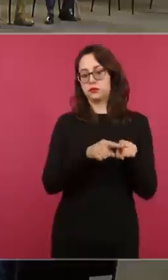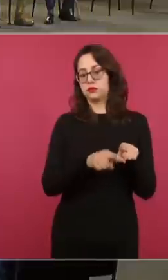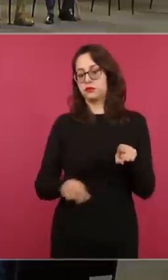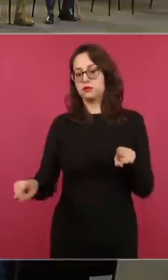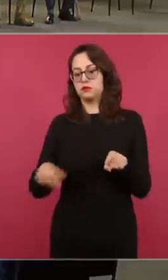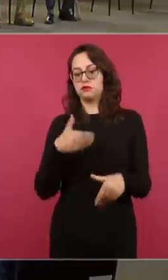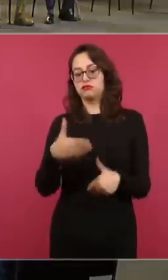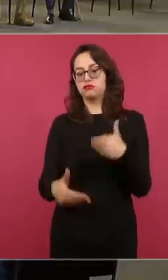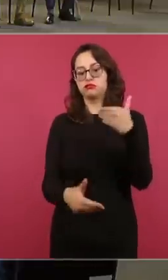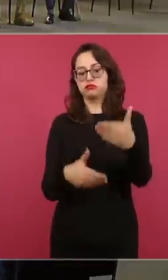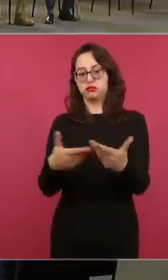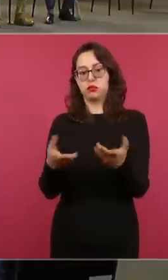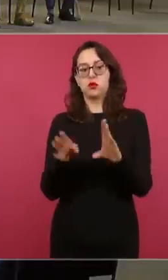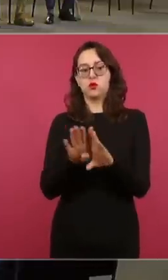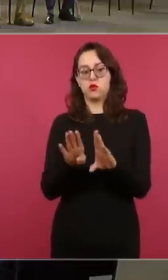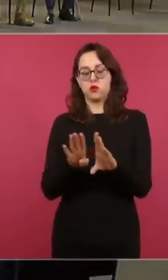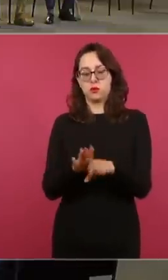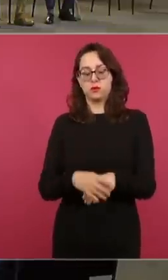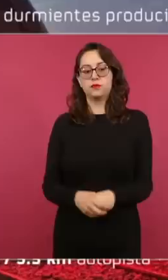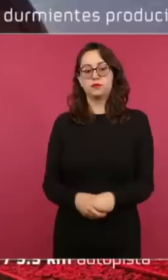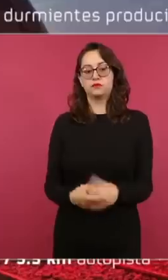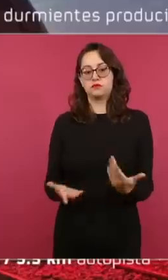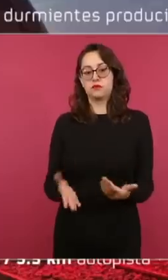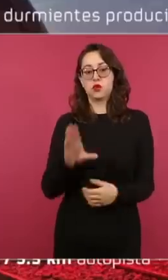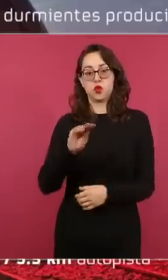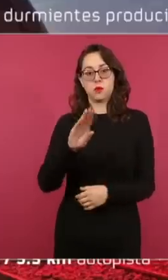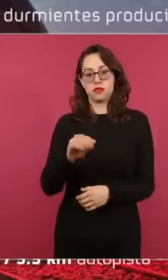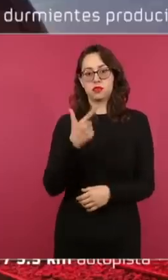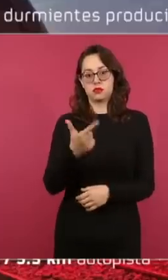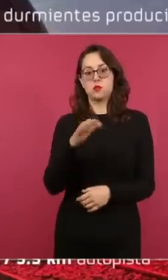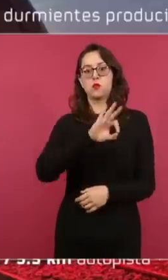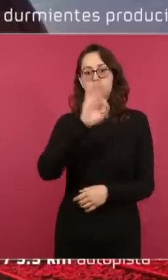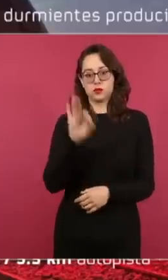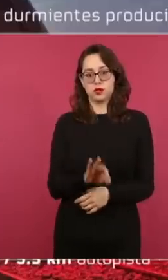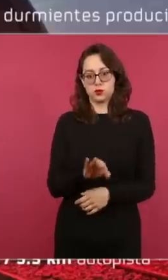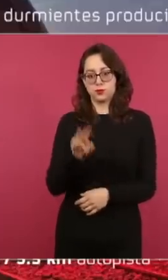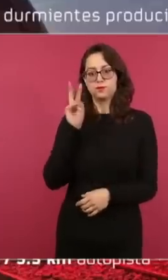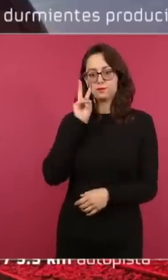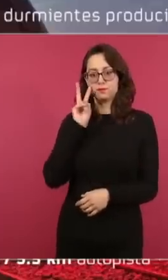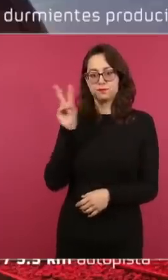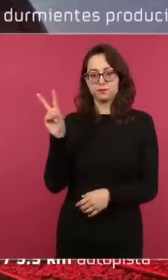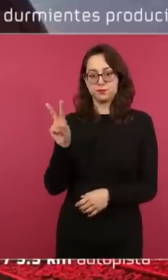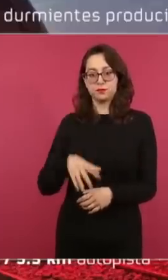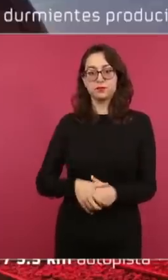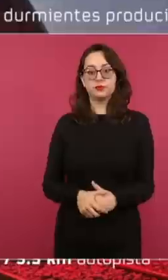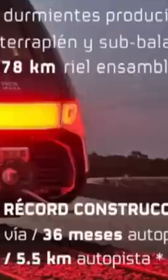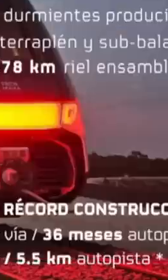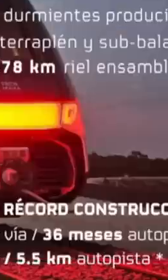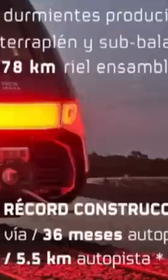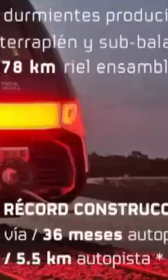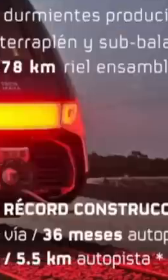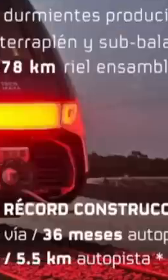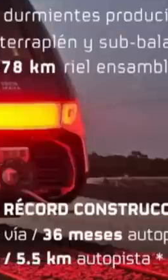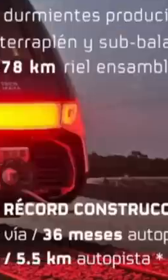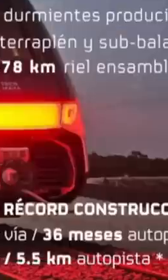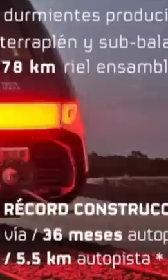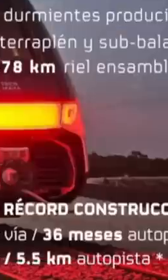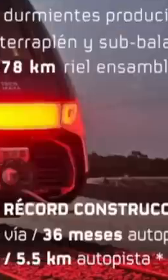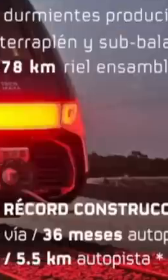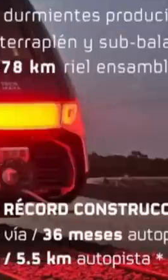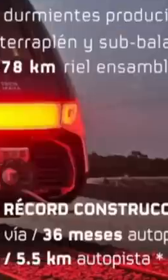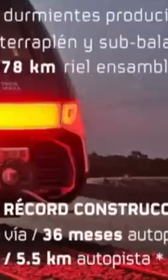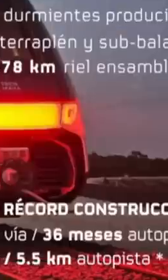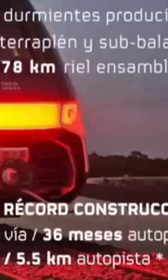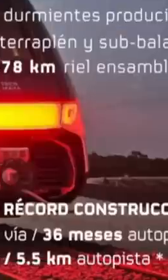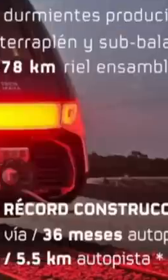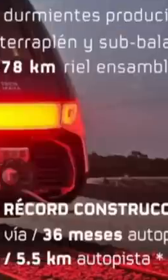el día de hoy el tramo cuatro tiene un avance general de 97% la gira de del primero de septiembre que hizo el